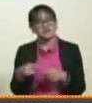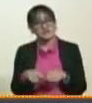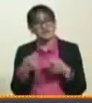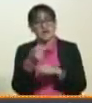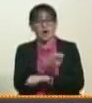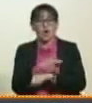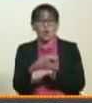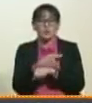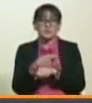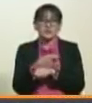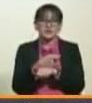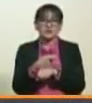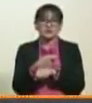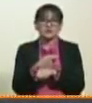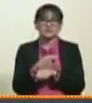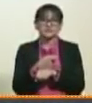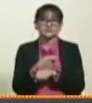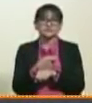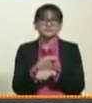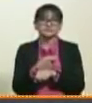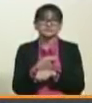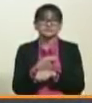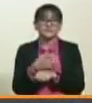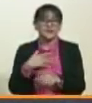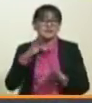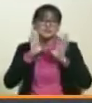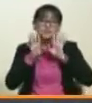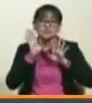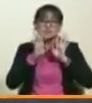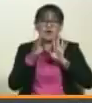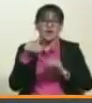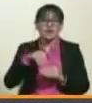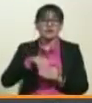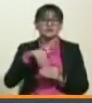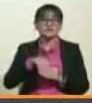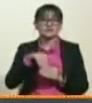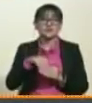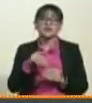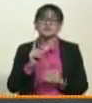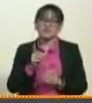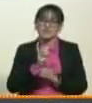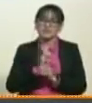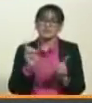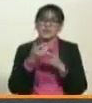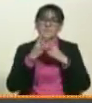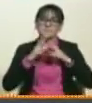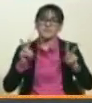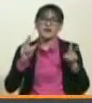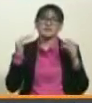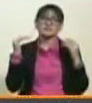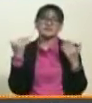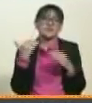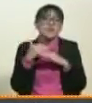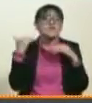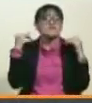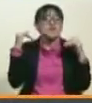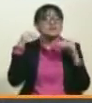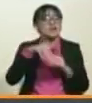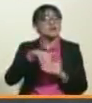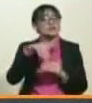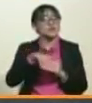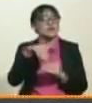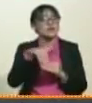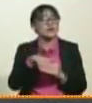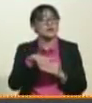gobierno revolucionario para ensuciar las elecciones que son tiene que ser las elecciones democráticas en saná para una fiesta electoral y por supuesto